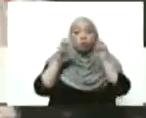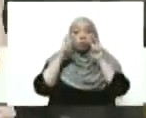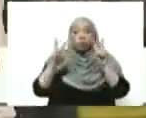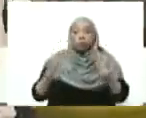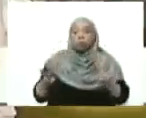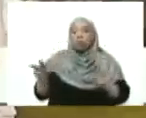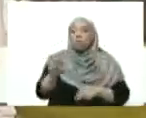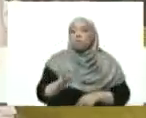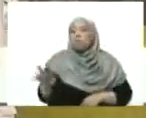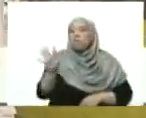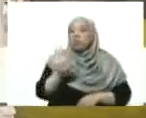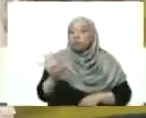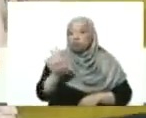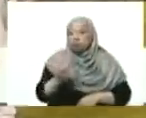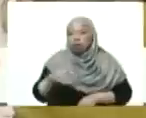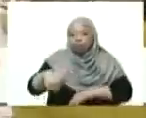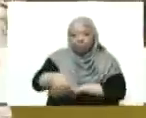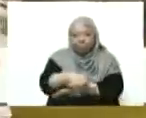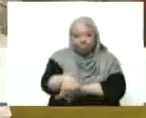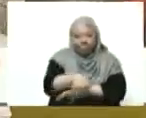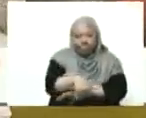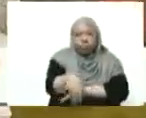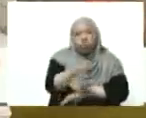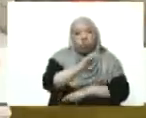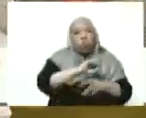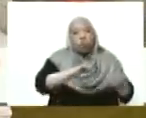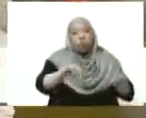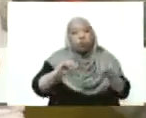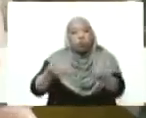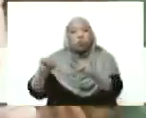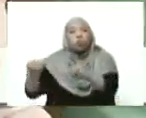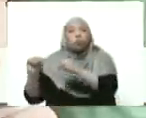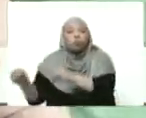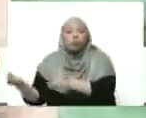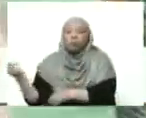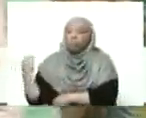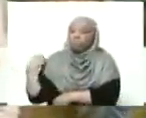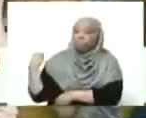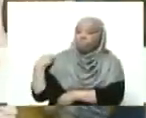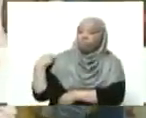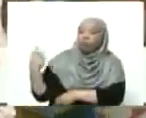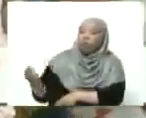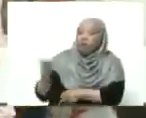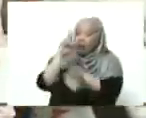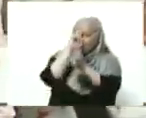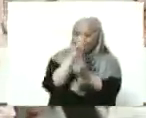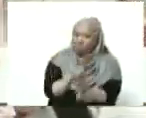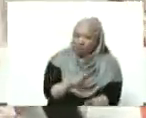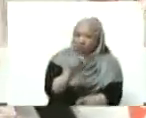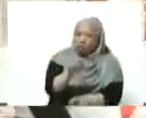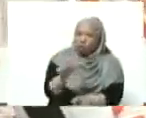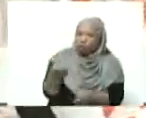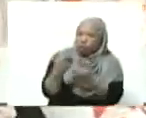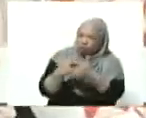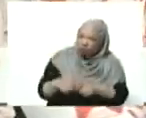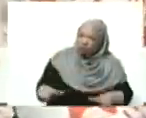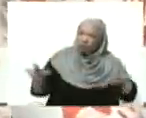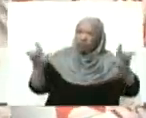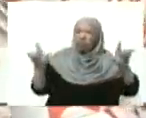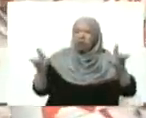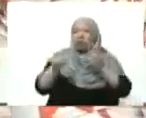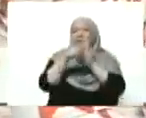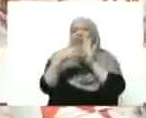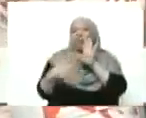pueblo venezolano en las calles solicitando justamente que se respete la soberanía nacional y el respeto al